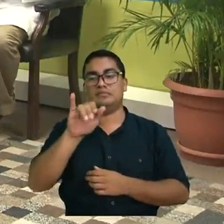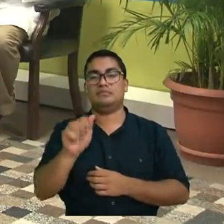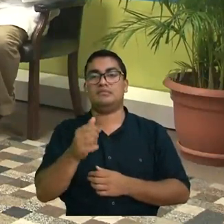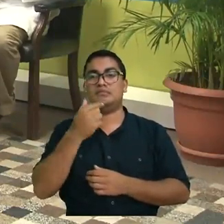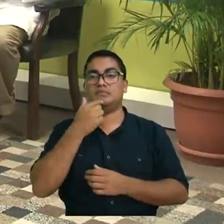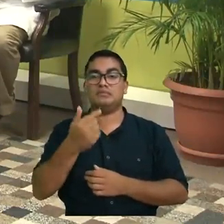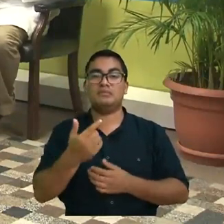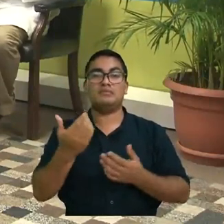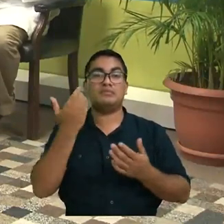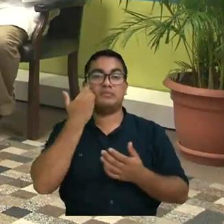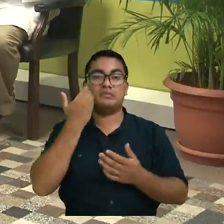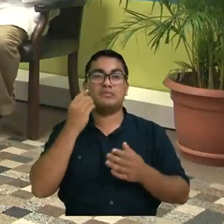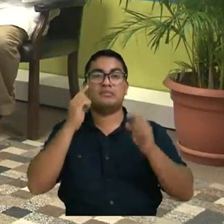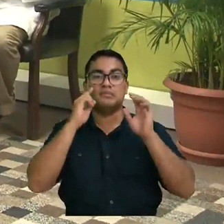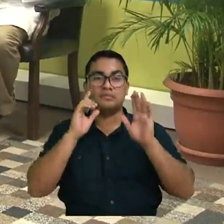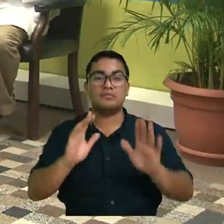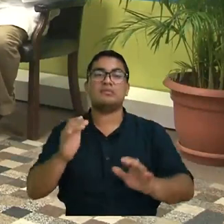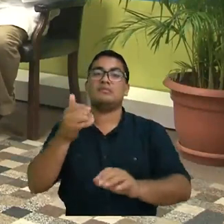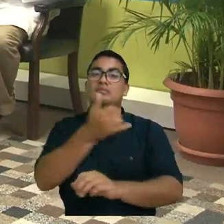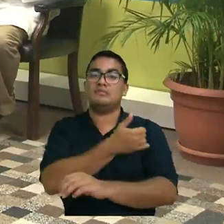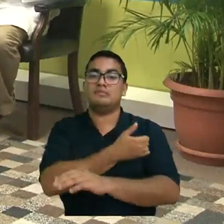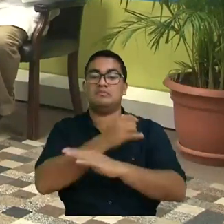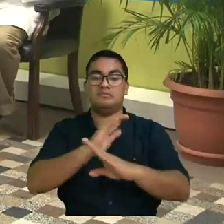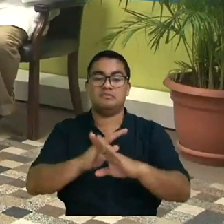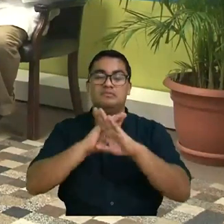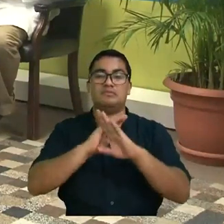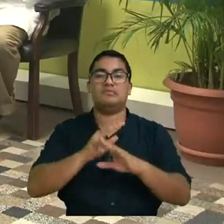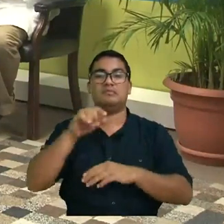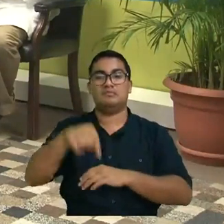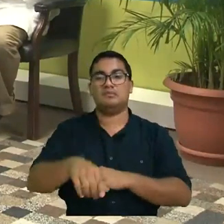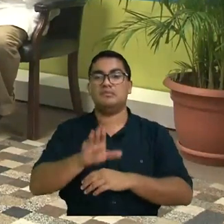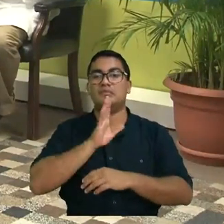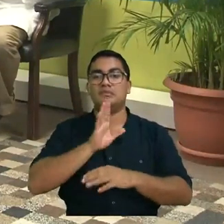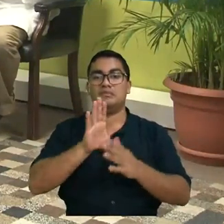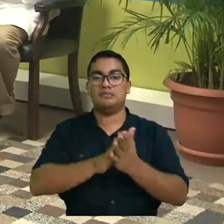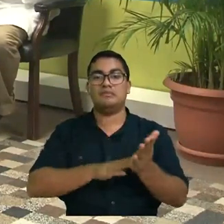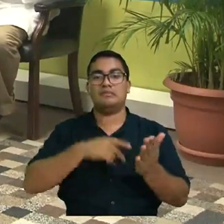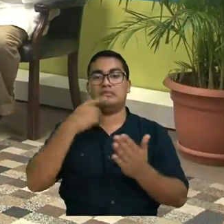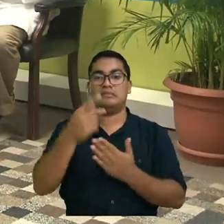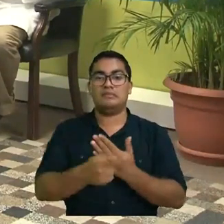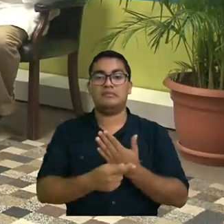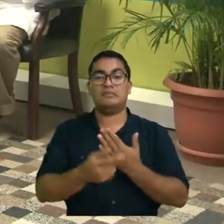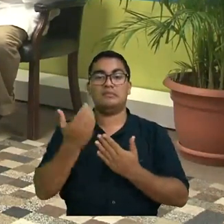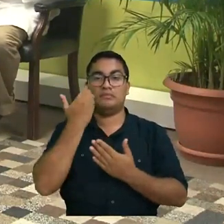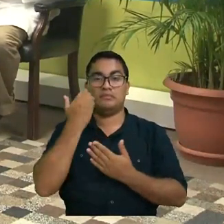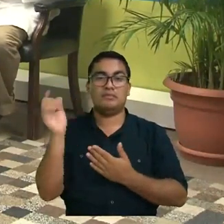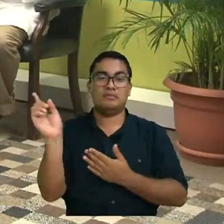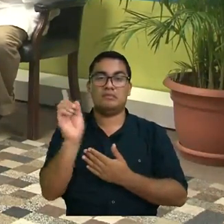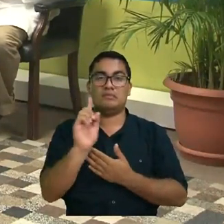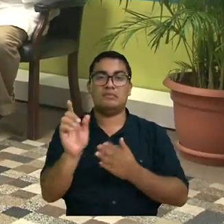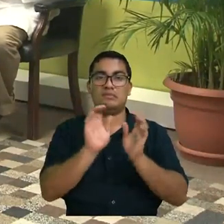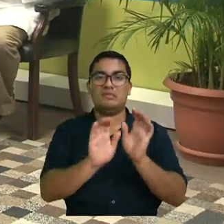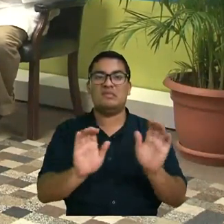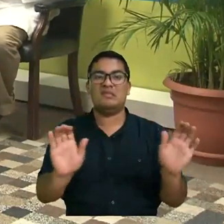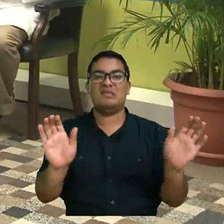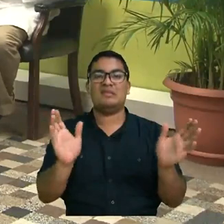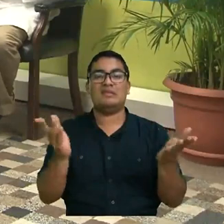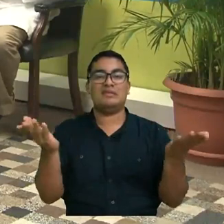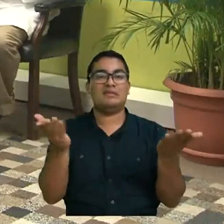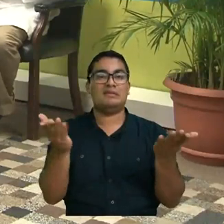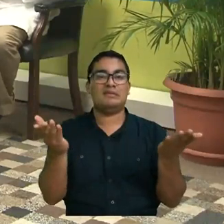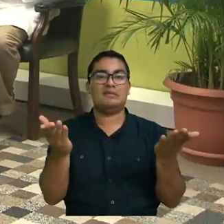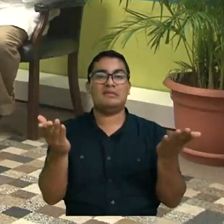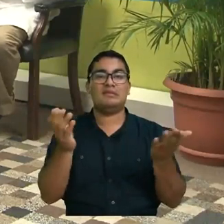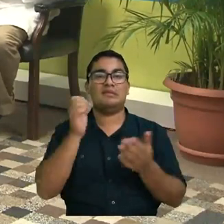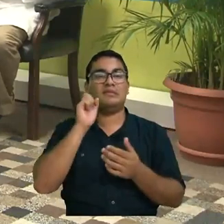se previene con la vacuna y con las medidas que hablamos aquí en el programa para que no nos enfermemos tanto los niños principalmente